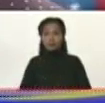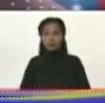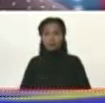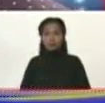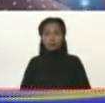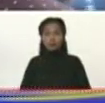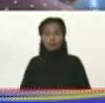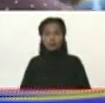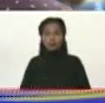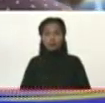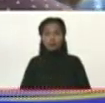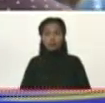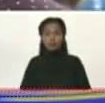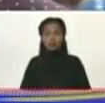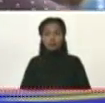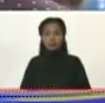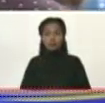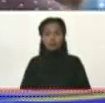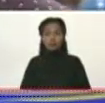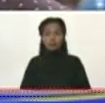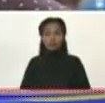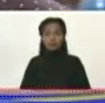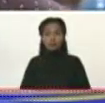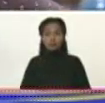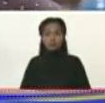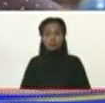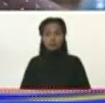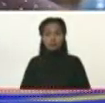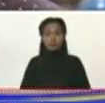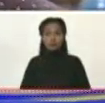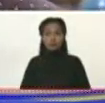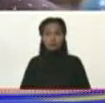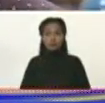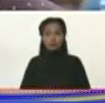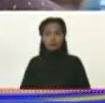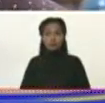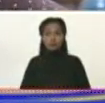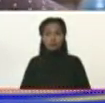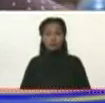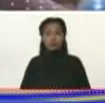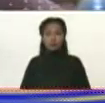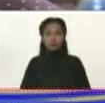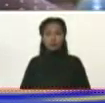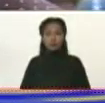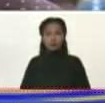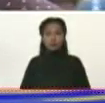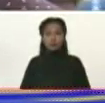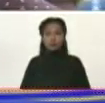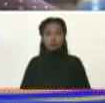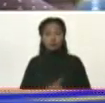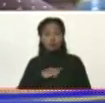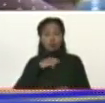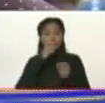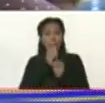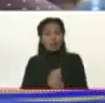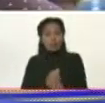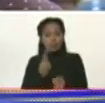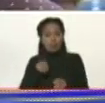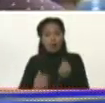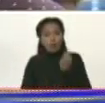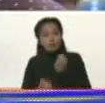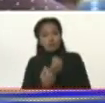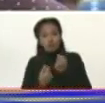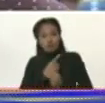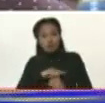nous espérons et nous comptons sur le président Maduro. Esperamos contar con el